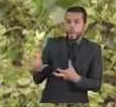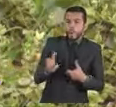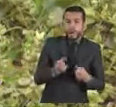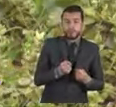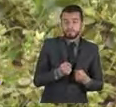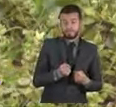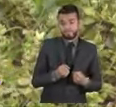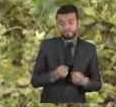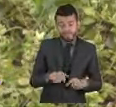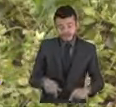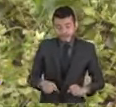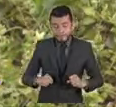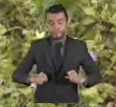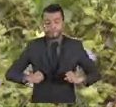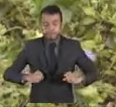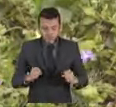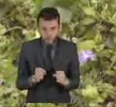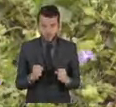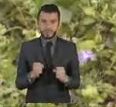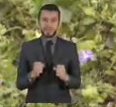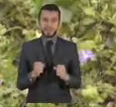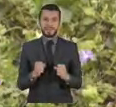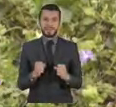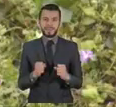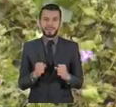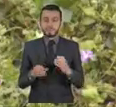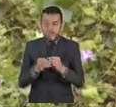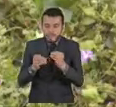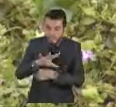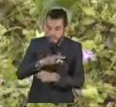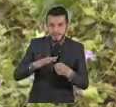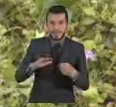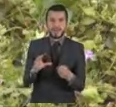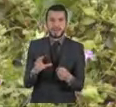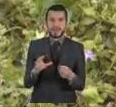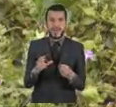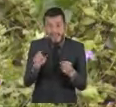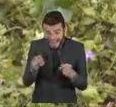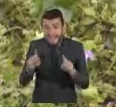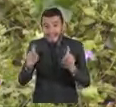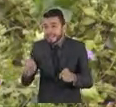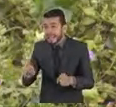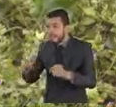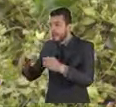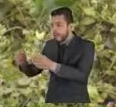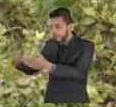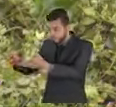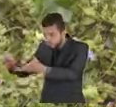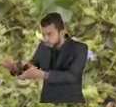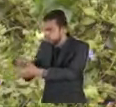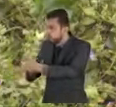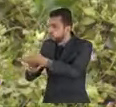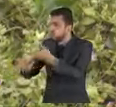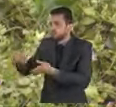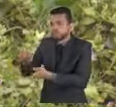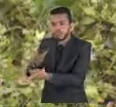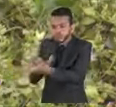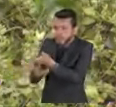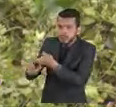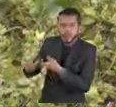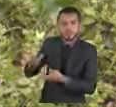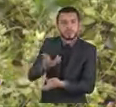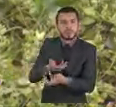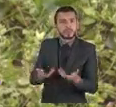líder en el mundo, porque no es área metropolitana. No es una conurbación de facto, mirándose a sí misma el